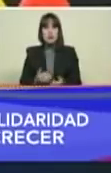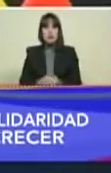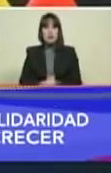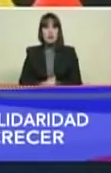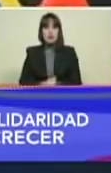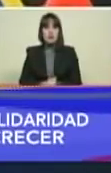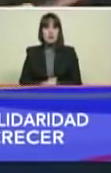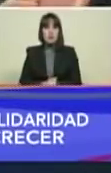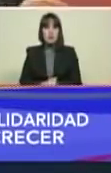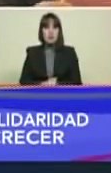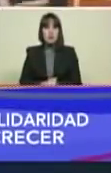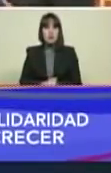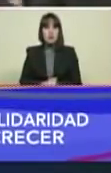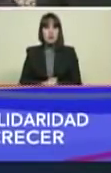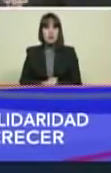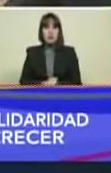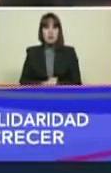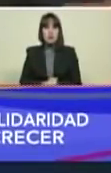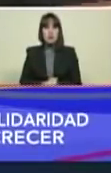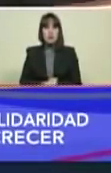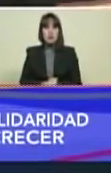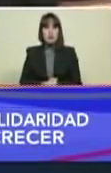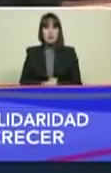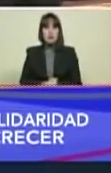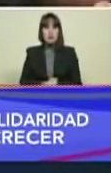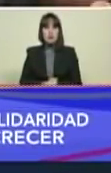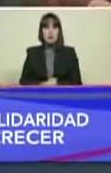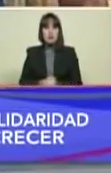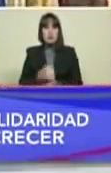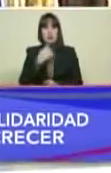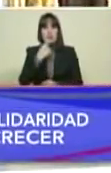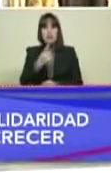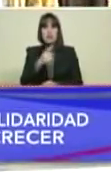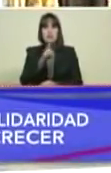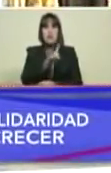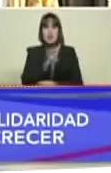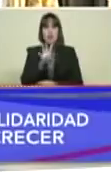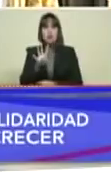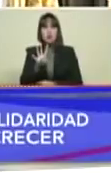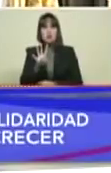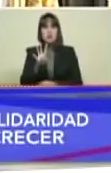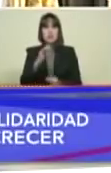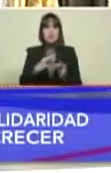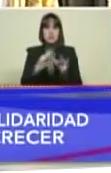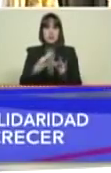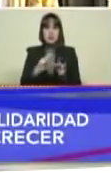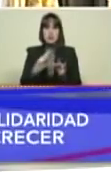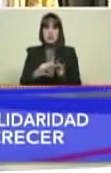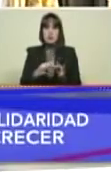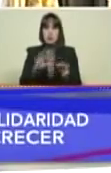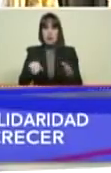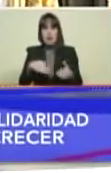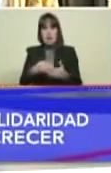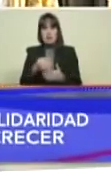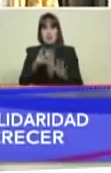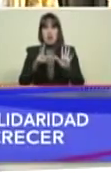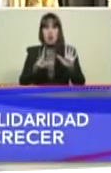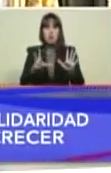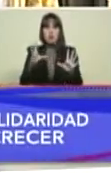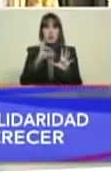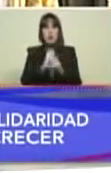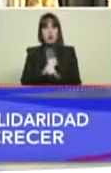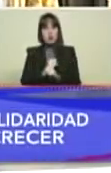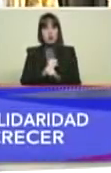3 horas y media, desde las 5 de la tarde del 14 de septiembre... ese día hasta las 8:30 de la noche,